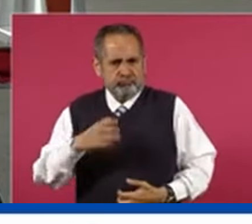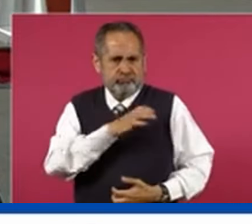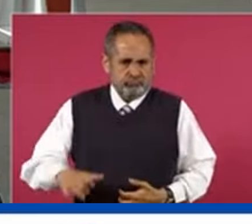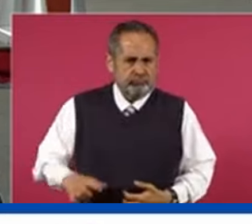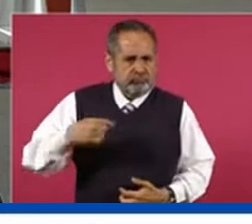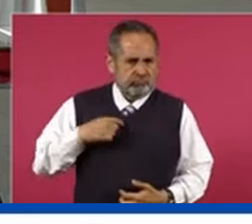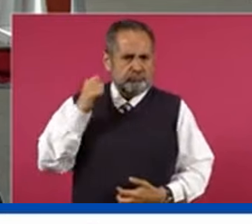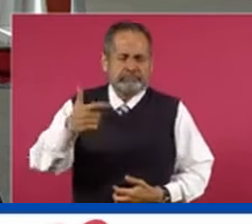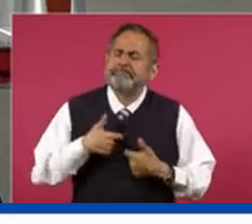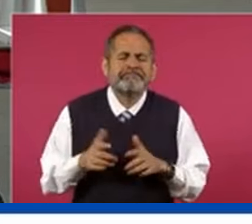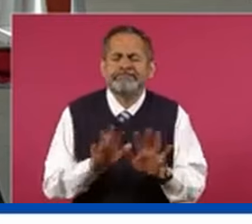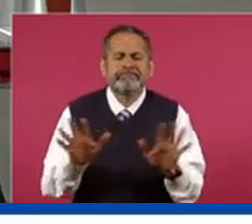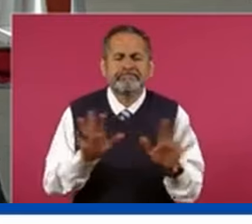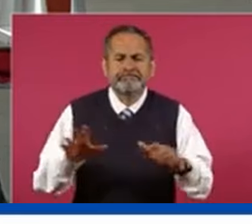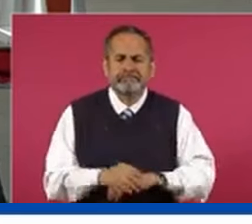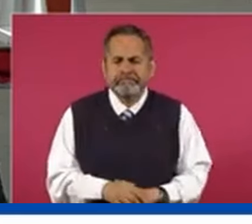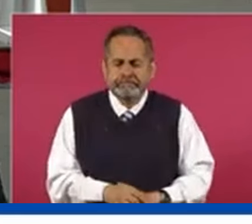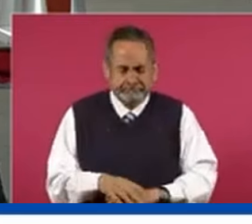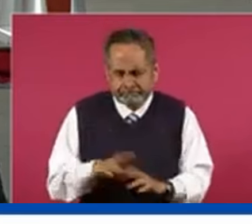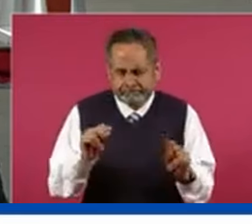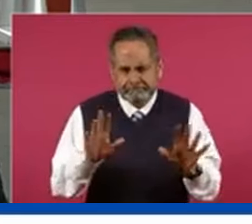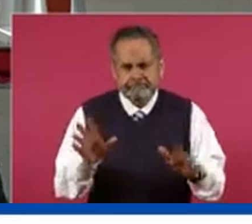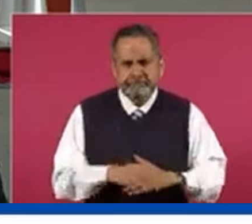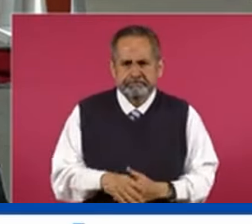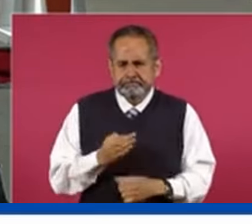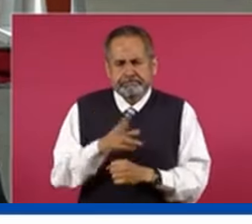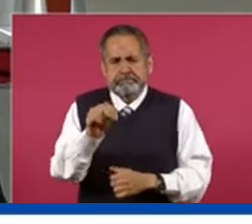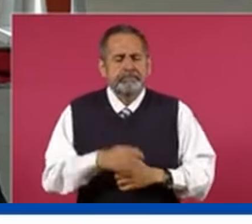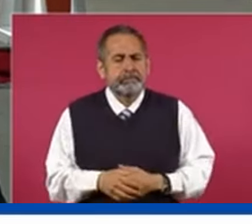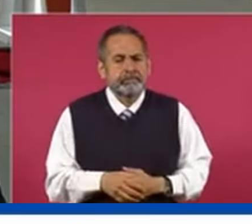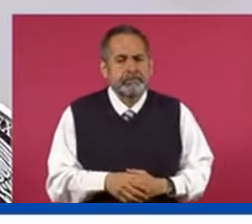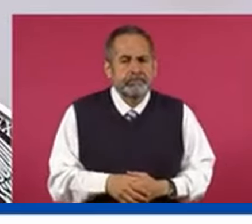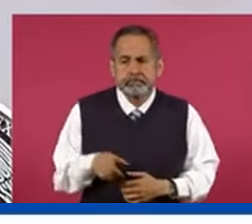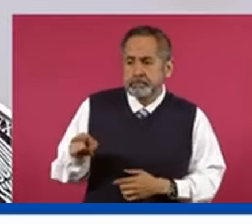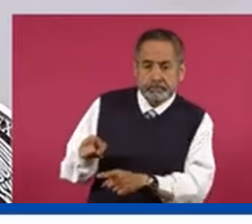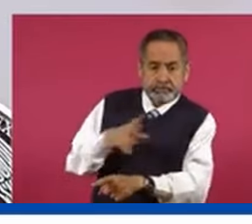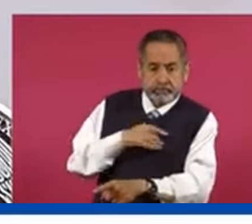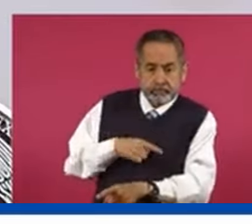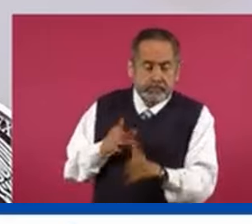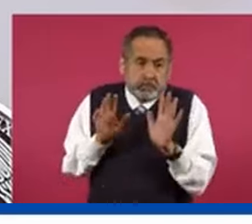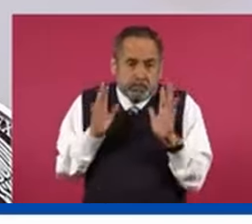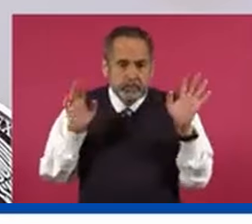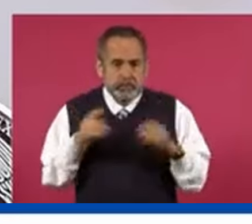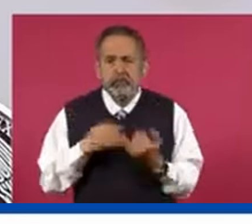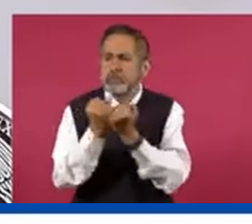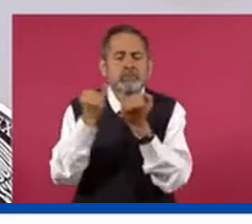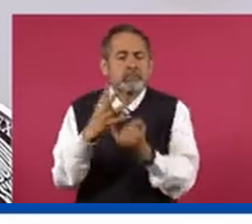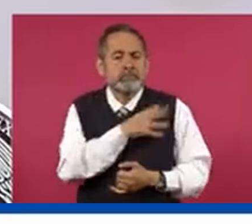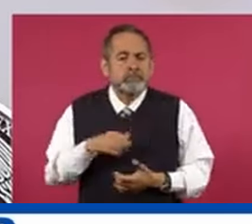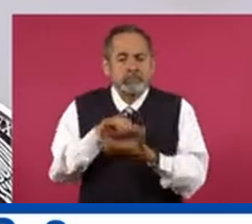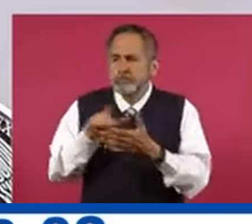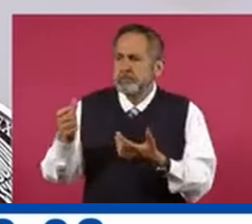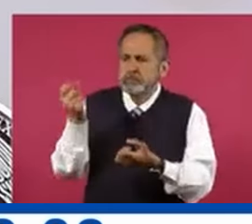cargos públicos, no. ¿A Jesús Ernesto? No sé, la verdad. Yo creo que es un chavo como todos los hijos de mi esposo. Algunos